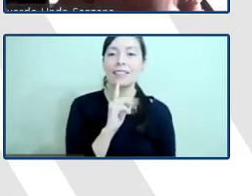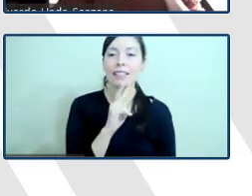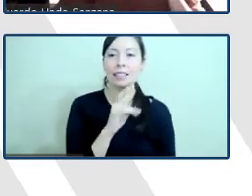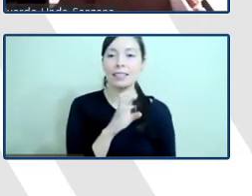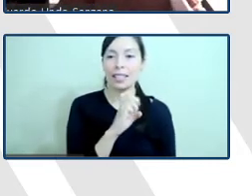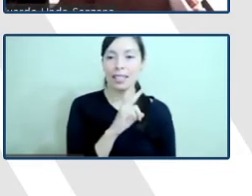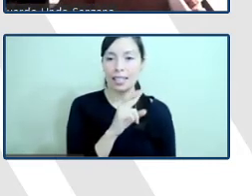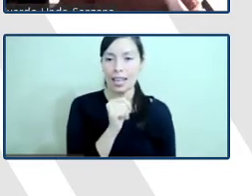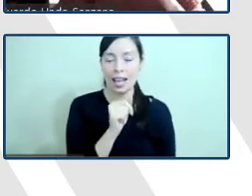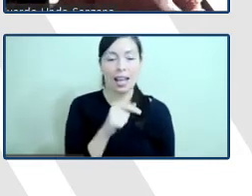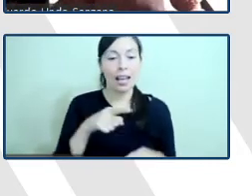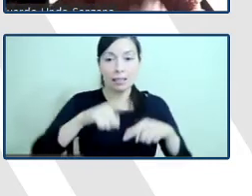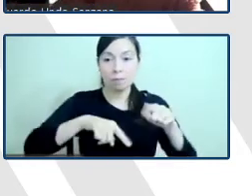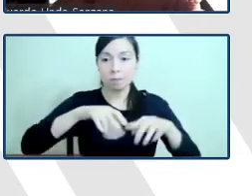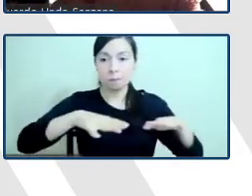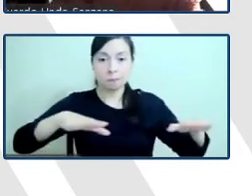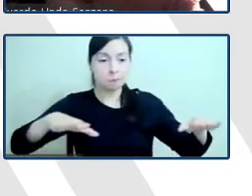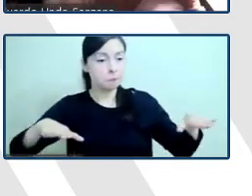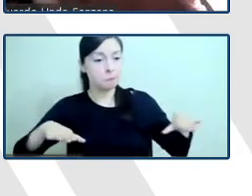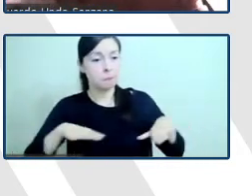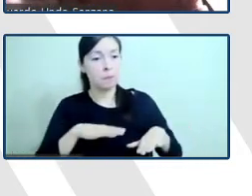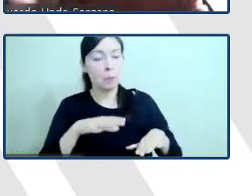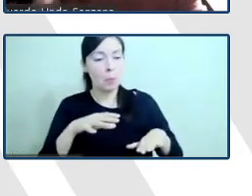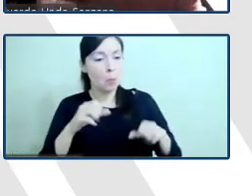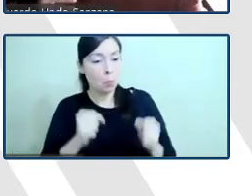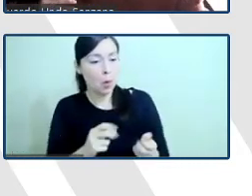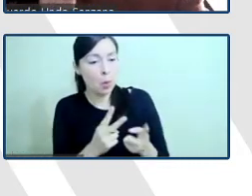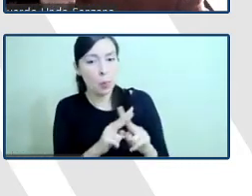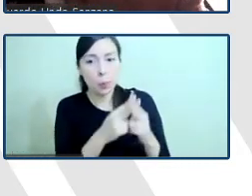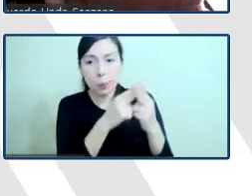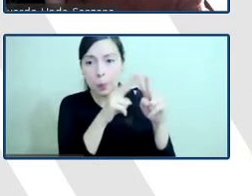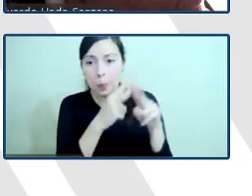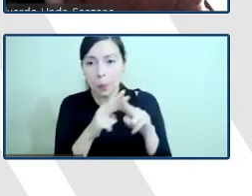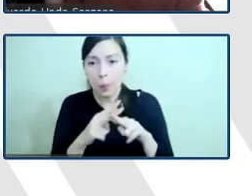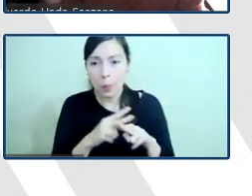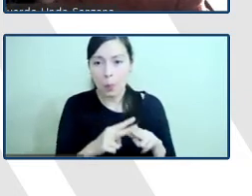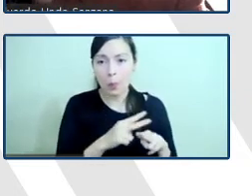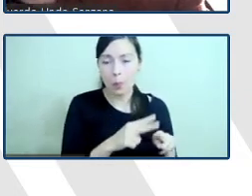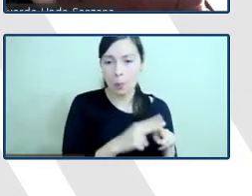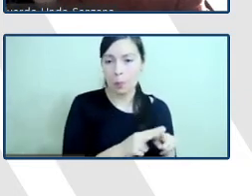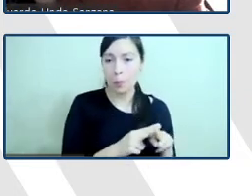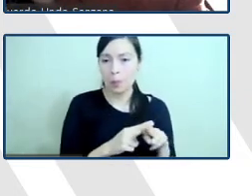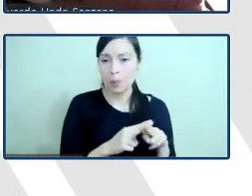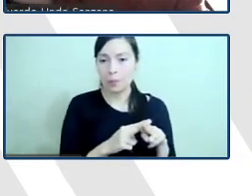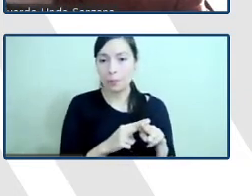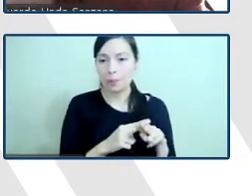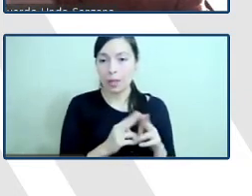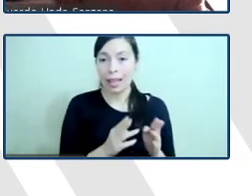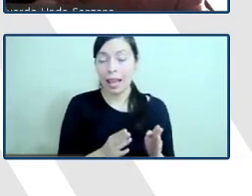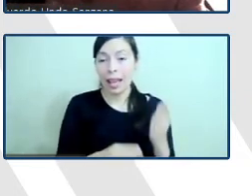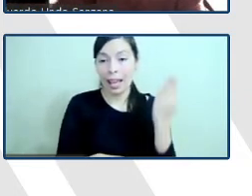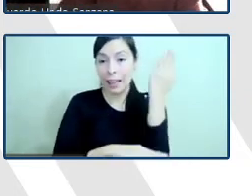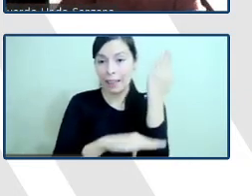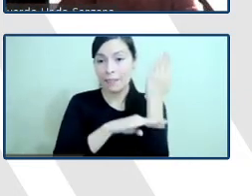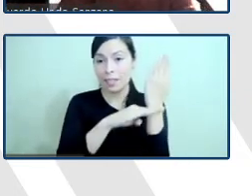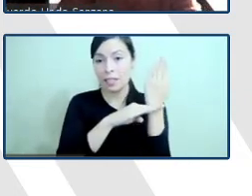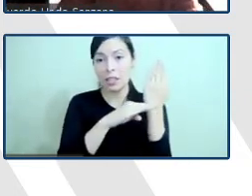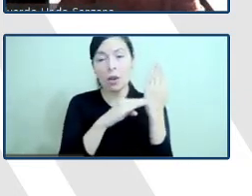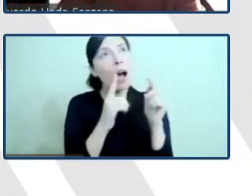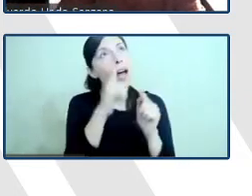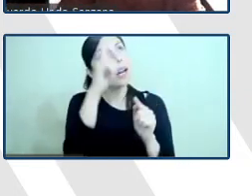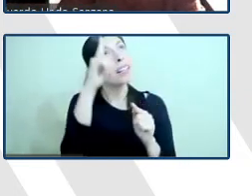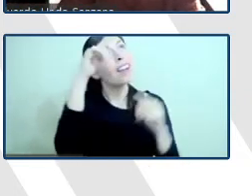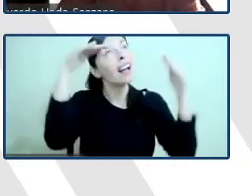para instalarse, no en un lugar así demasiado sofisticado, sino que básicamente en el techo de un edificio que era de la misma faena